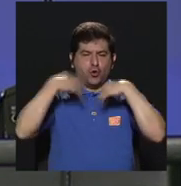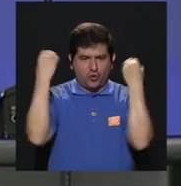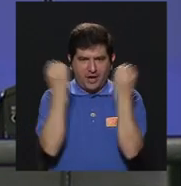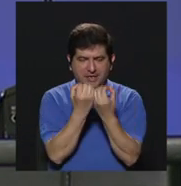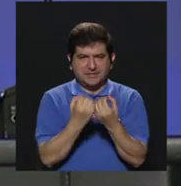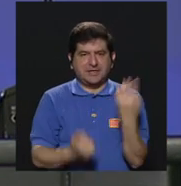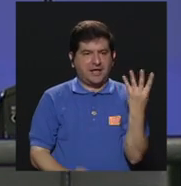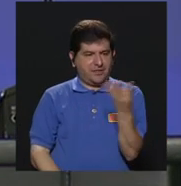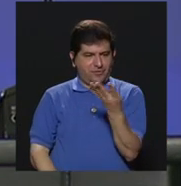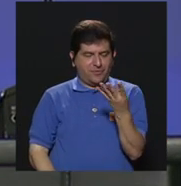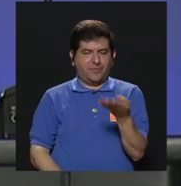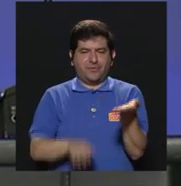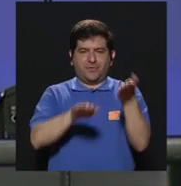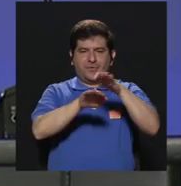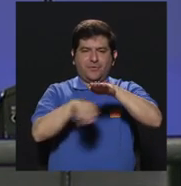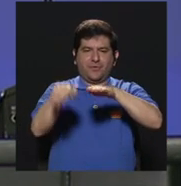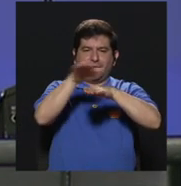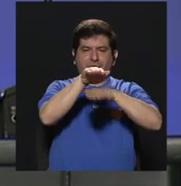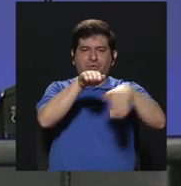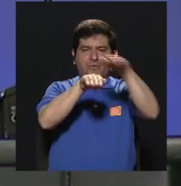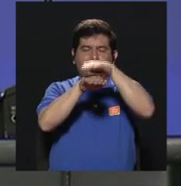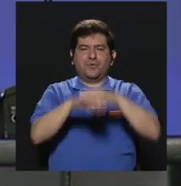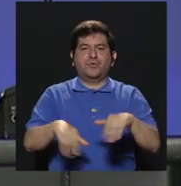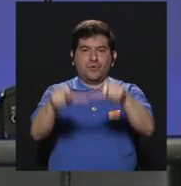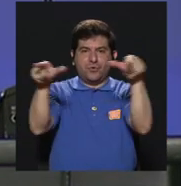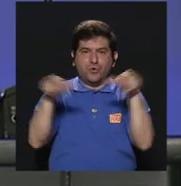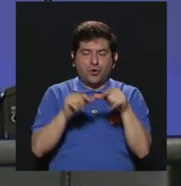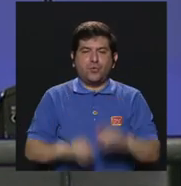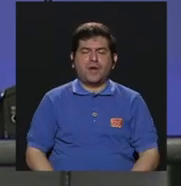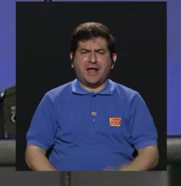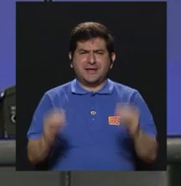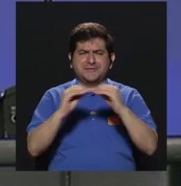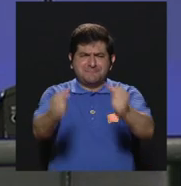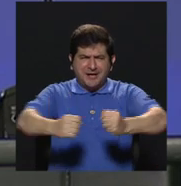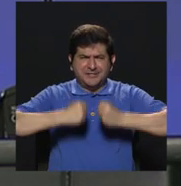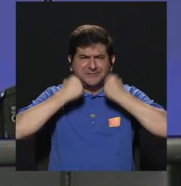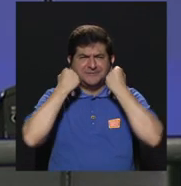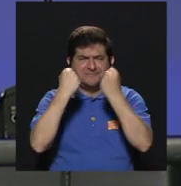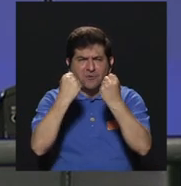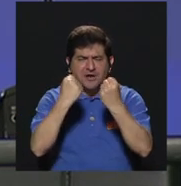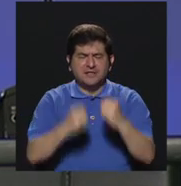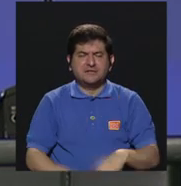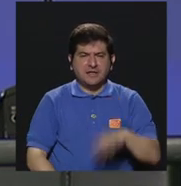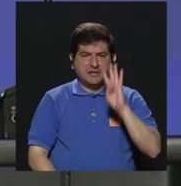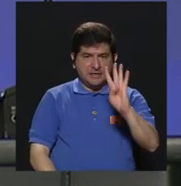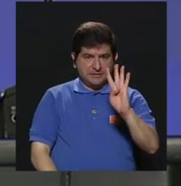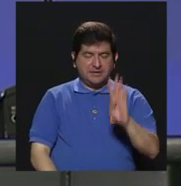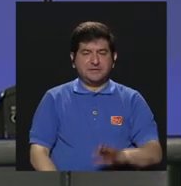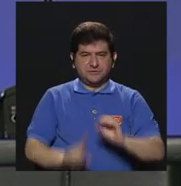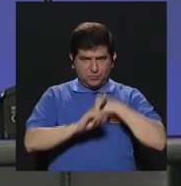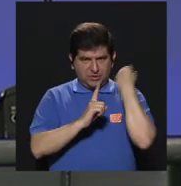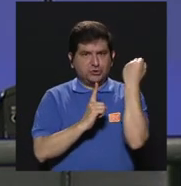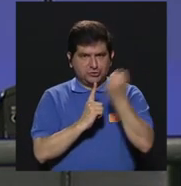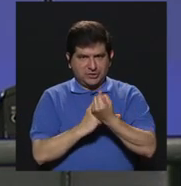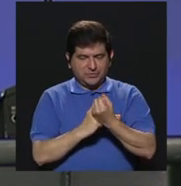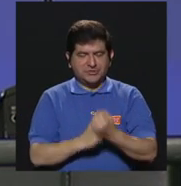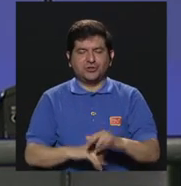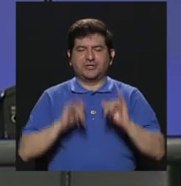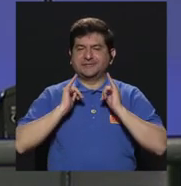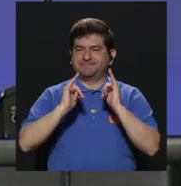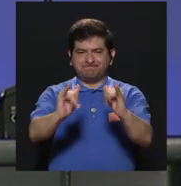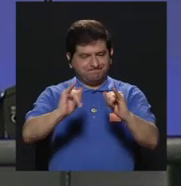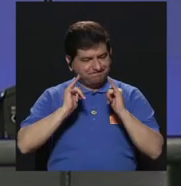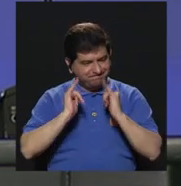organizado, las zonas geográficas de mayor intensidad de esos cuatro factores